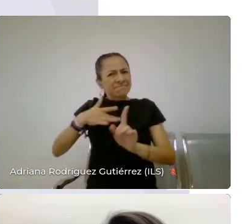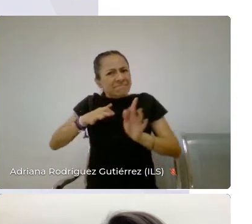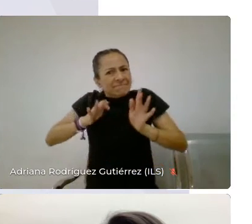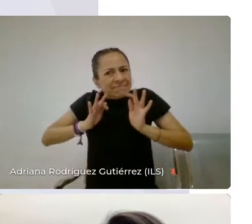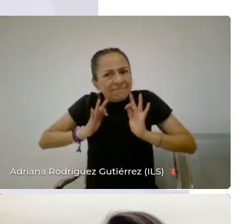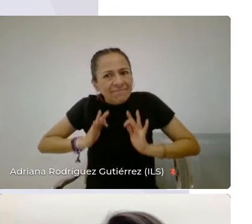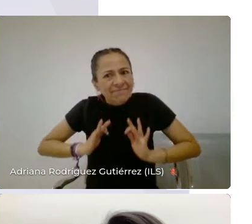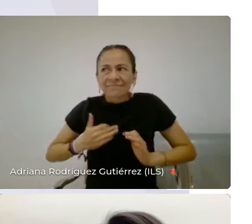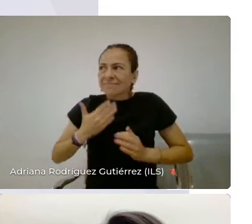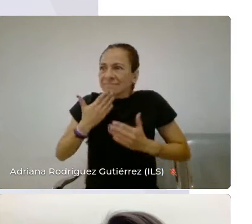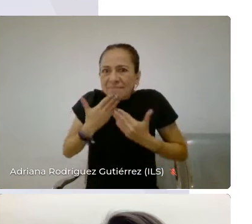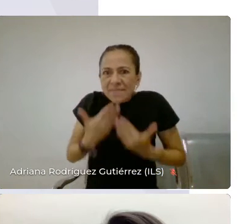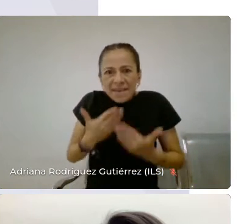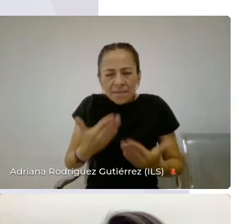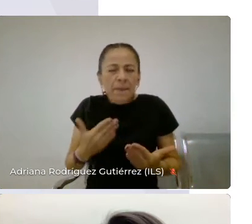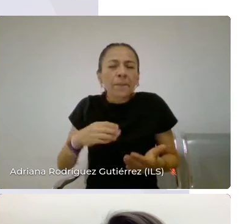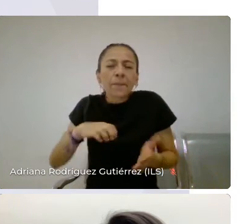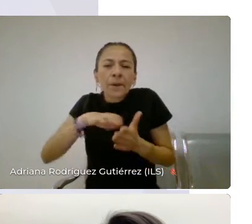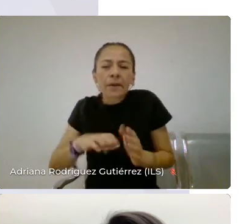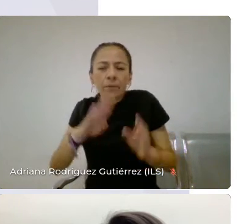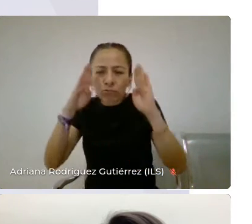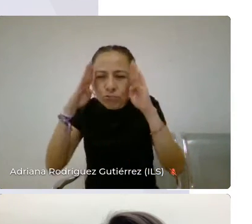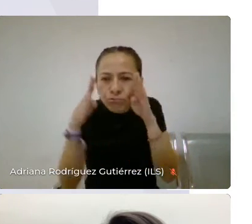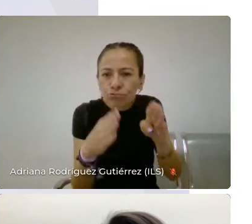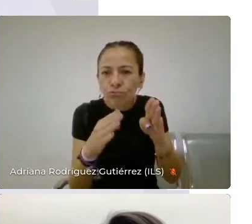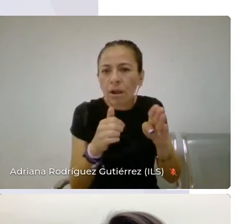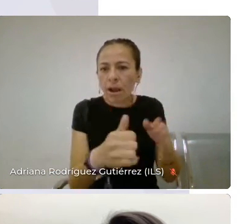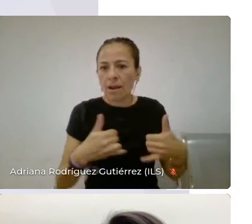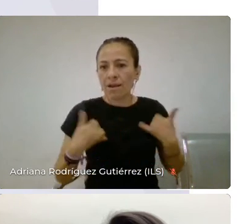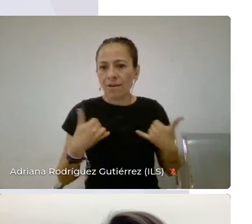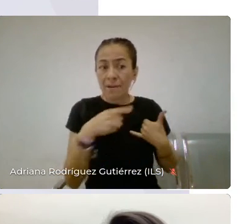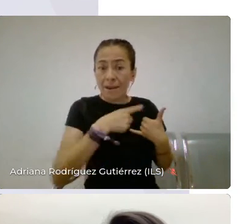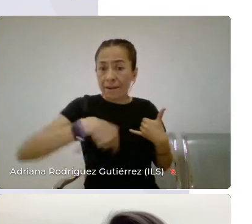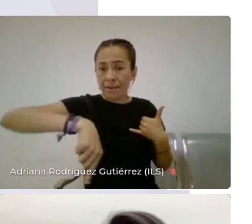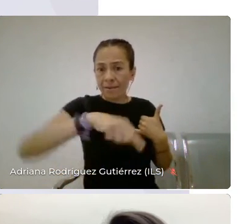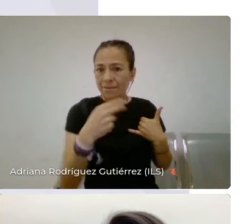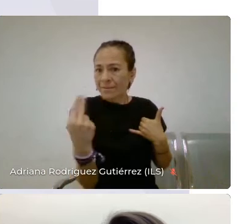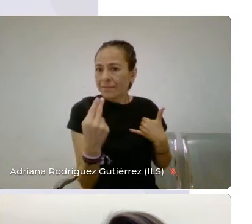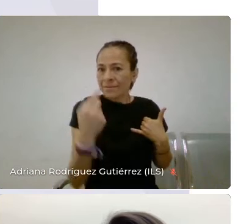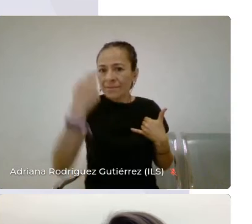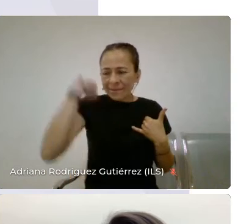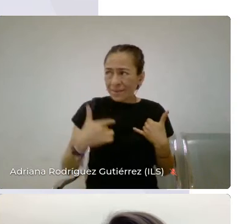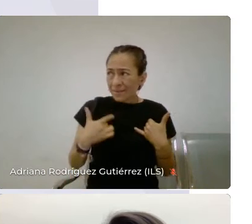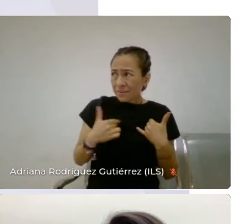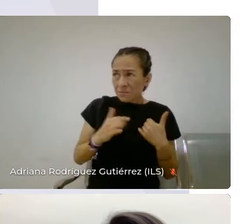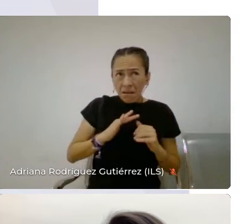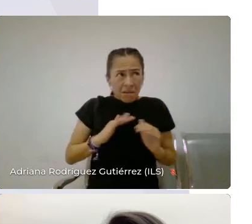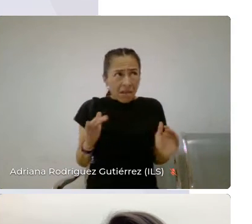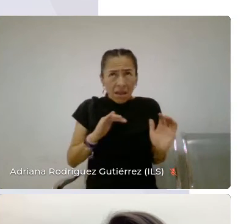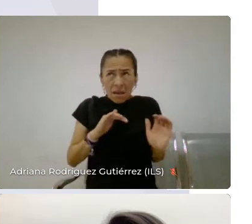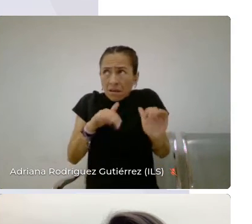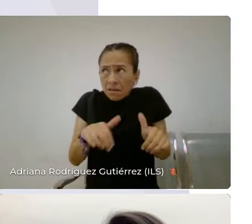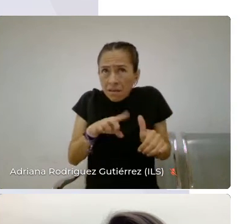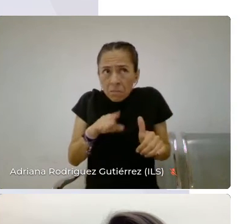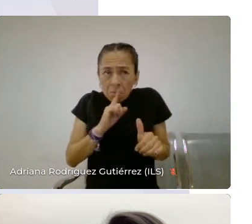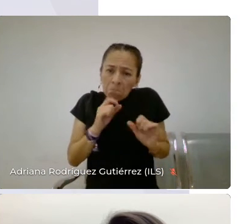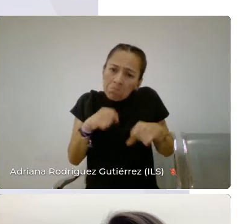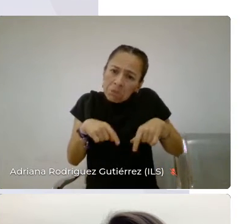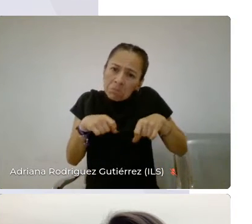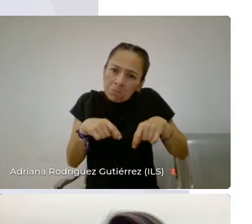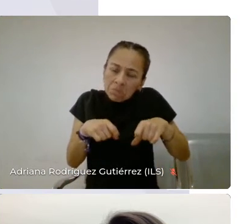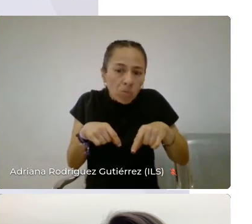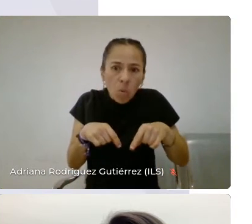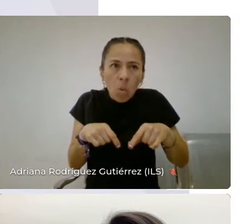específico para juventudes, por ejemplo, es bien importante que sienten que pueden crecer, que no están llegando, por ejemplo, muchos,